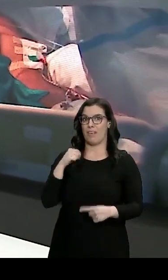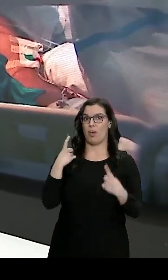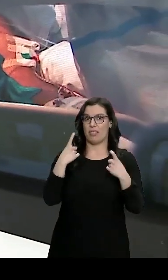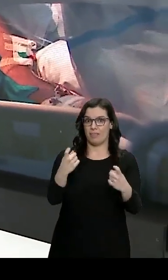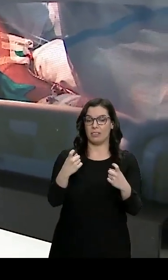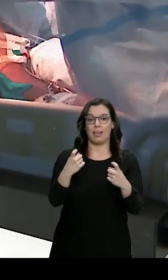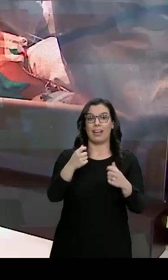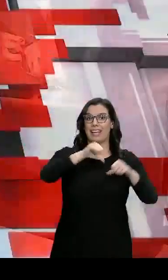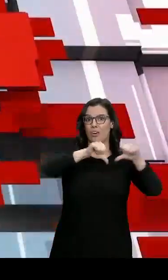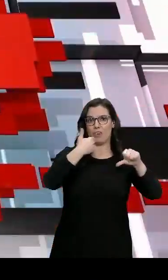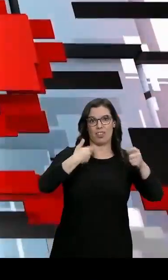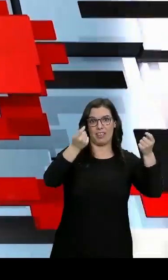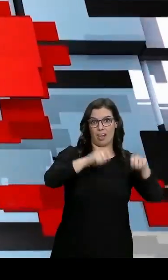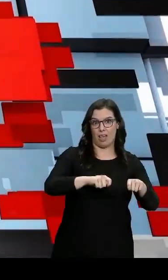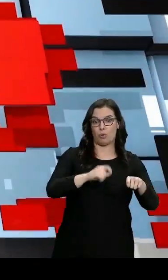UCI.